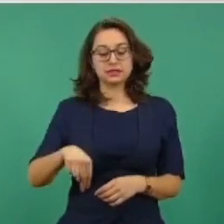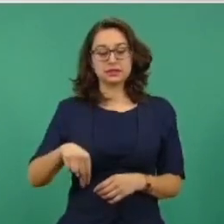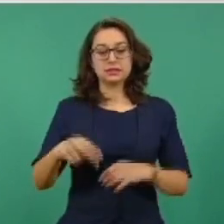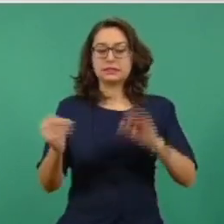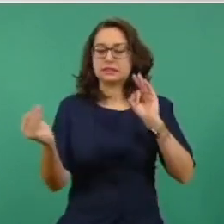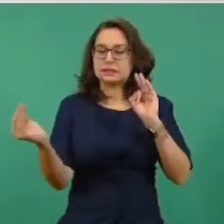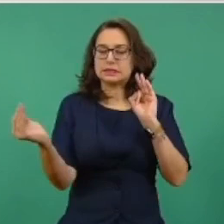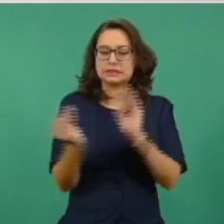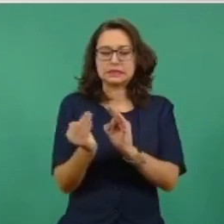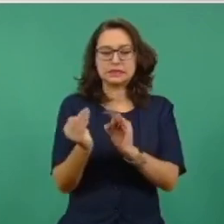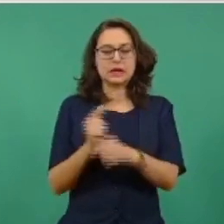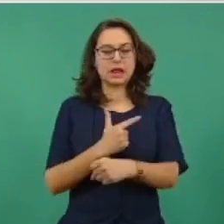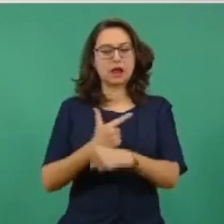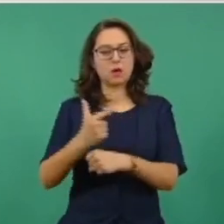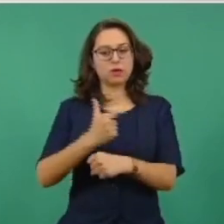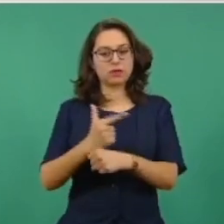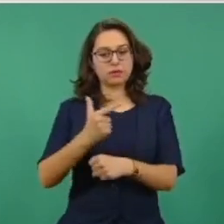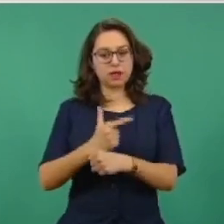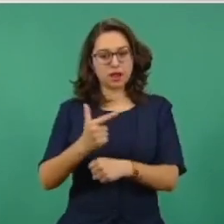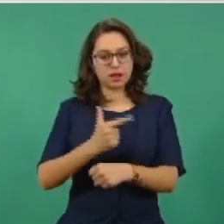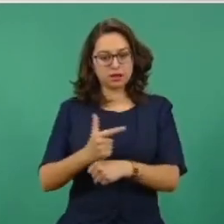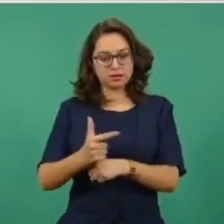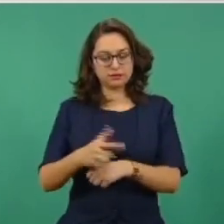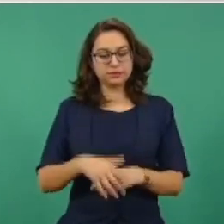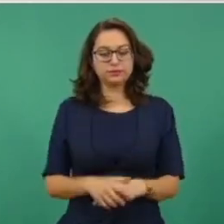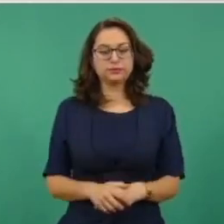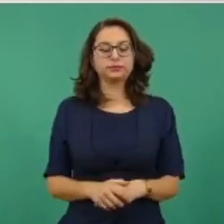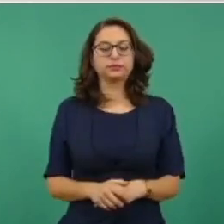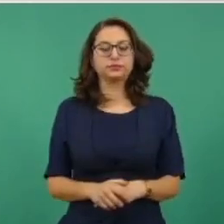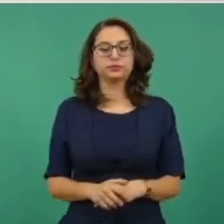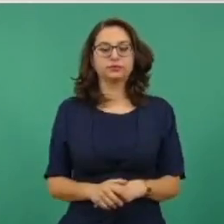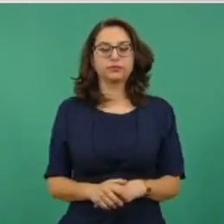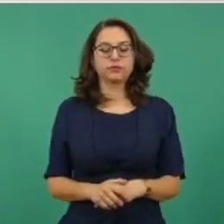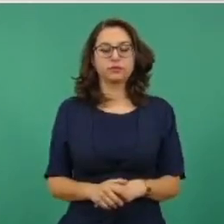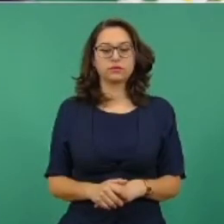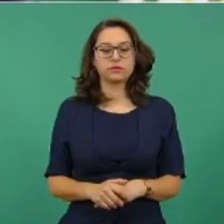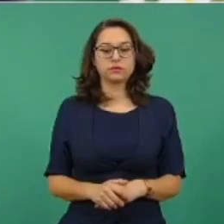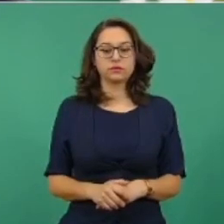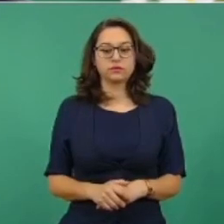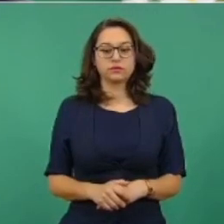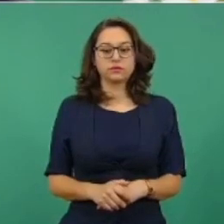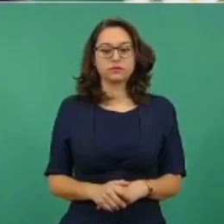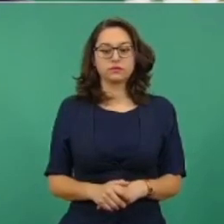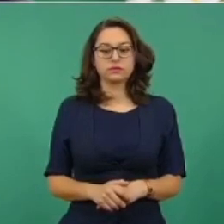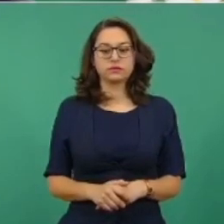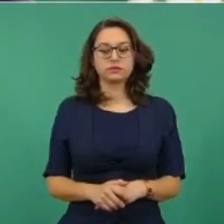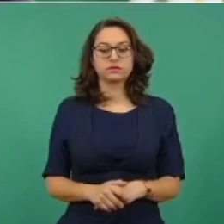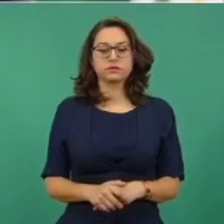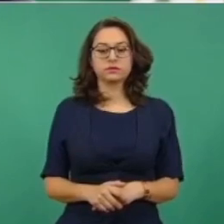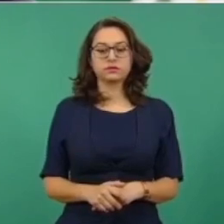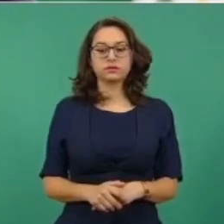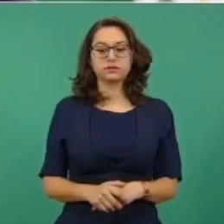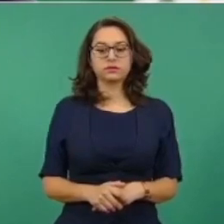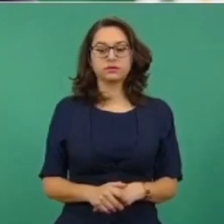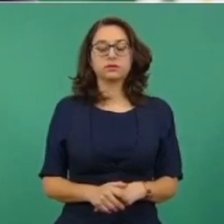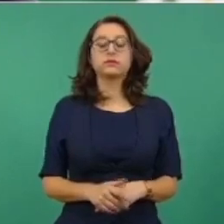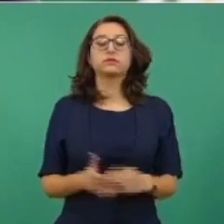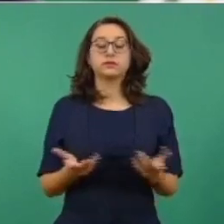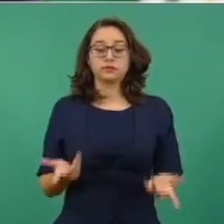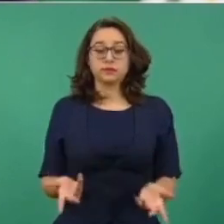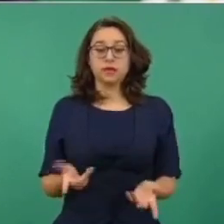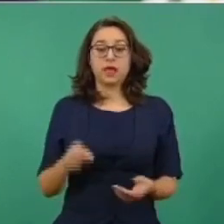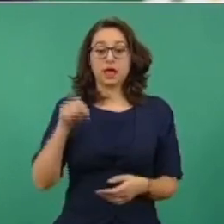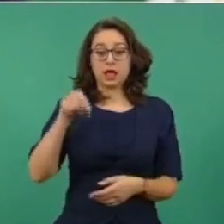cerca de Guatemala, y viene de visita a